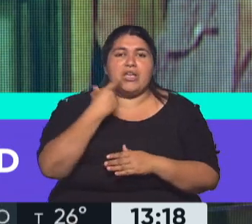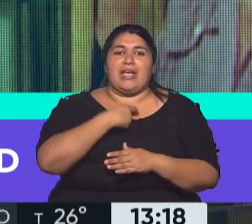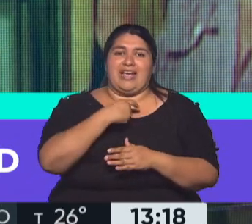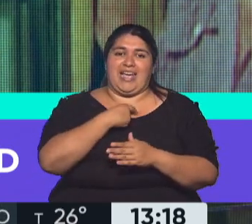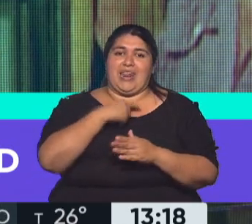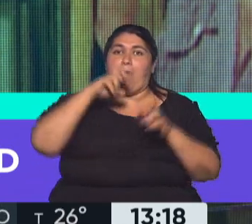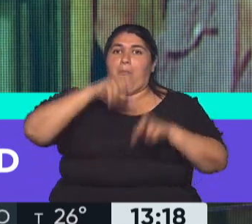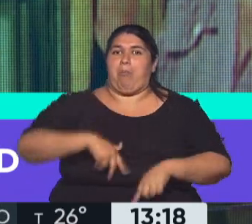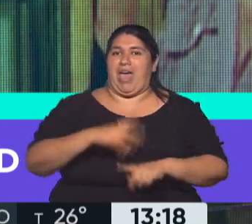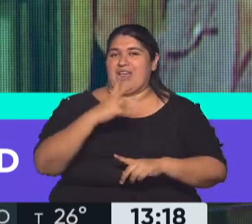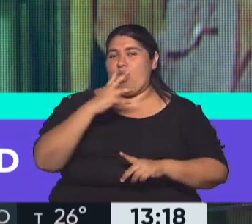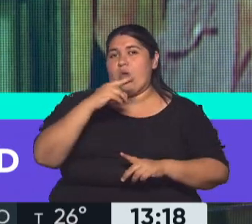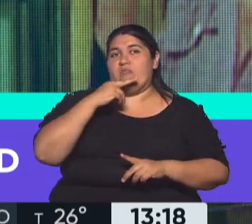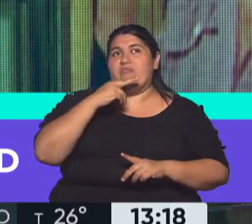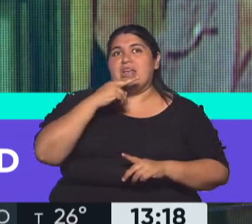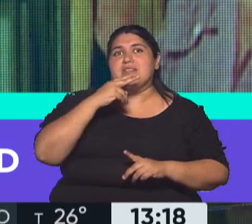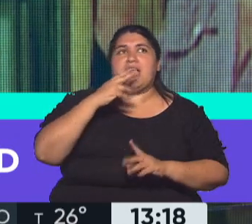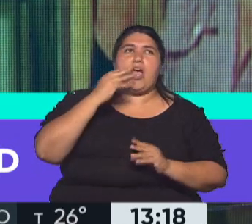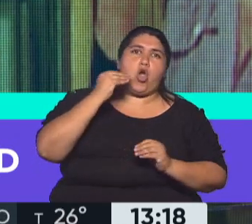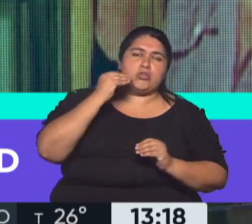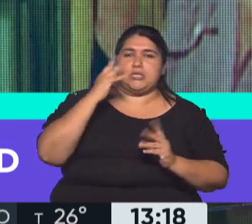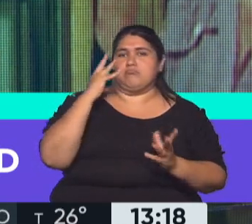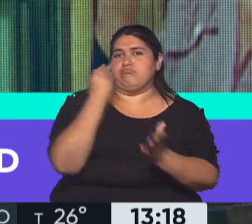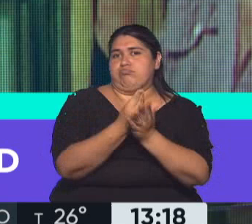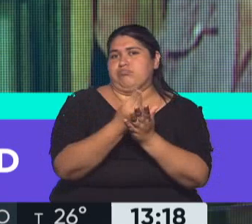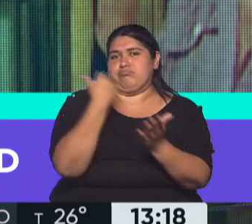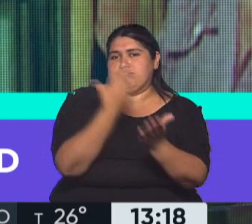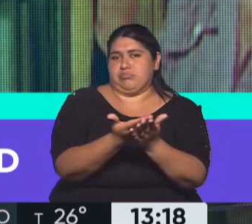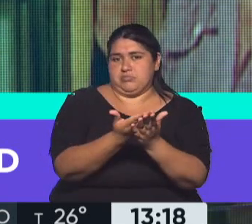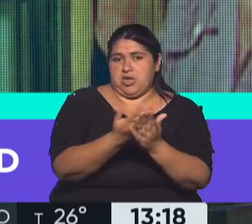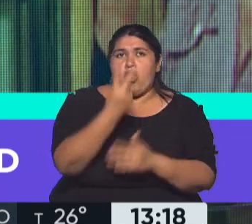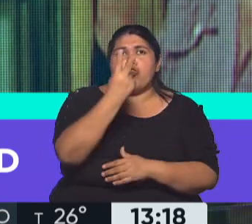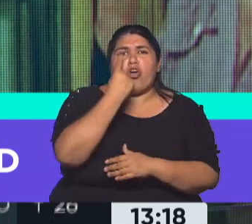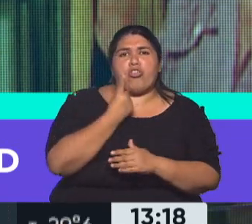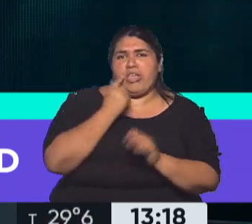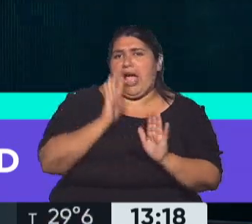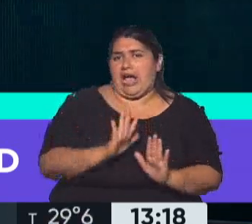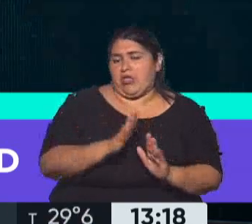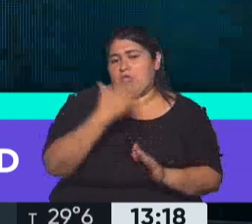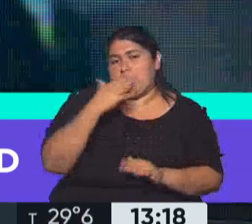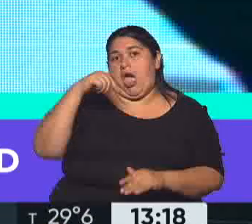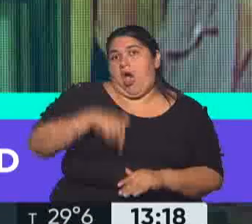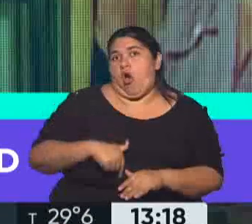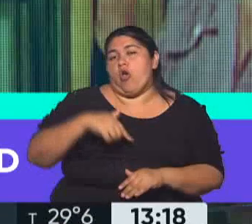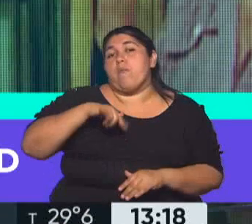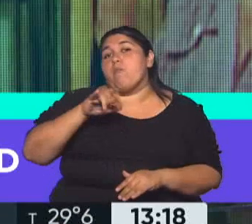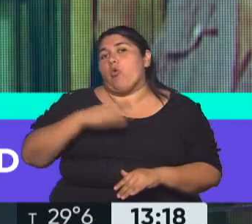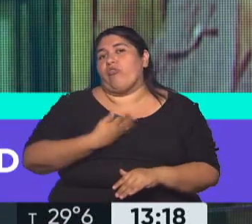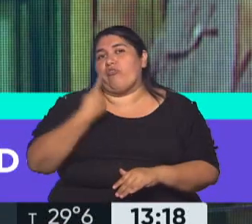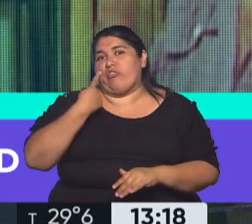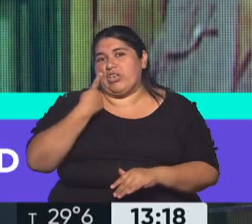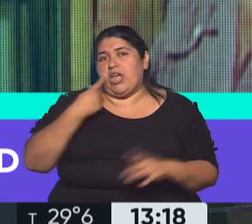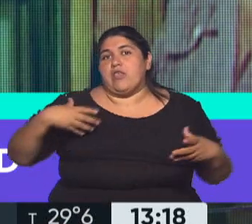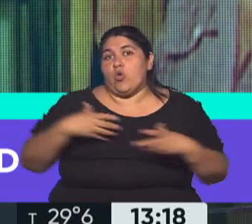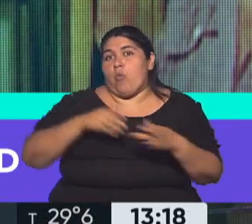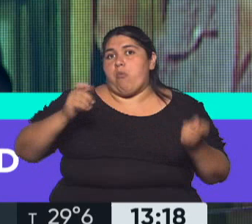viernes a la noche. Ese mismo domingo a la tarde renunciaba. O sea, no duró 48 horas. López Murphy, hoy diputado nacional, Sí, ¿no? Por Juntos por el